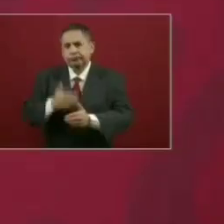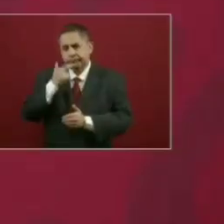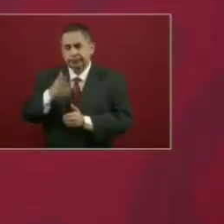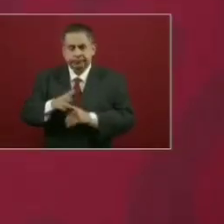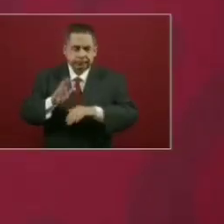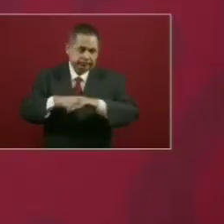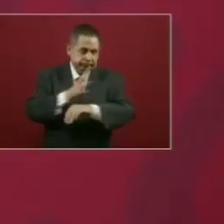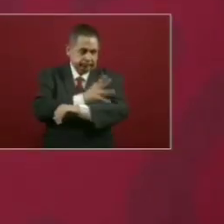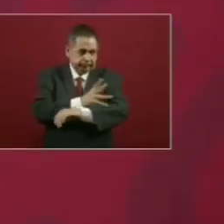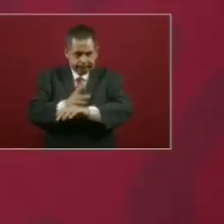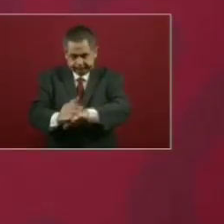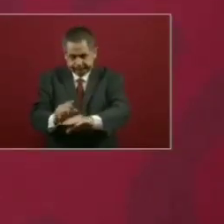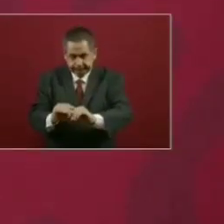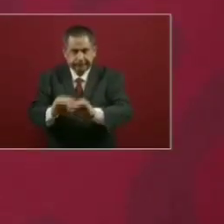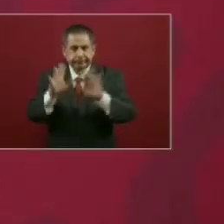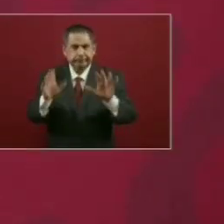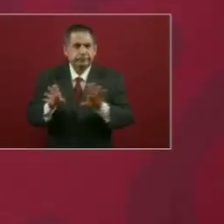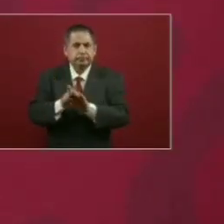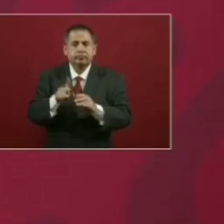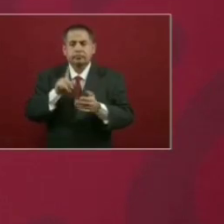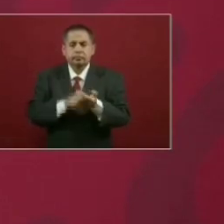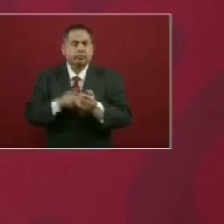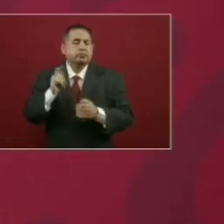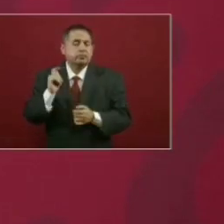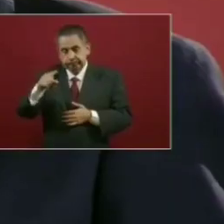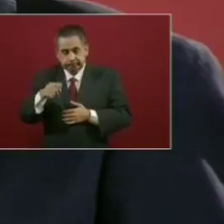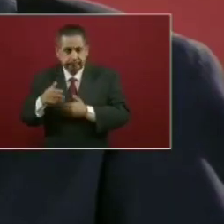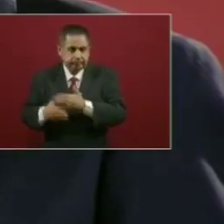transparentar esta